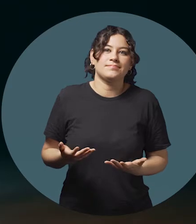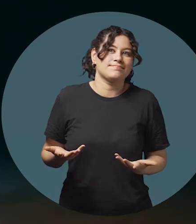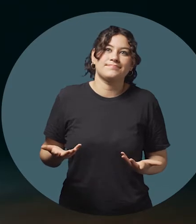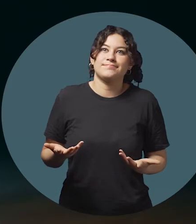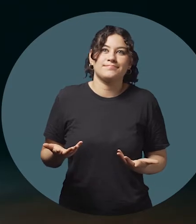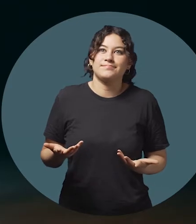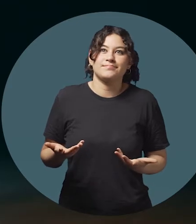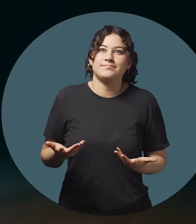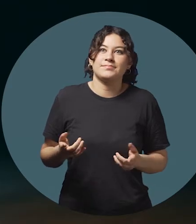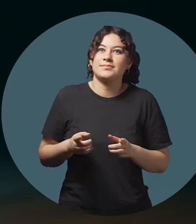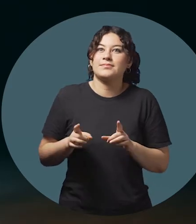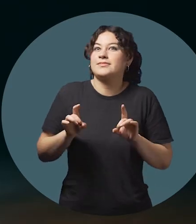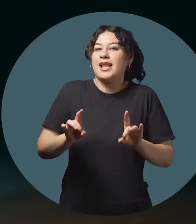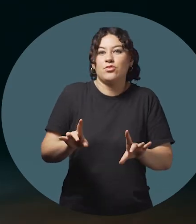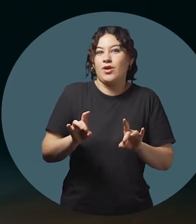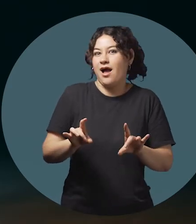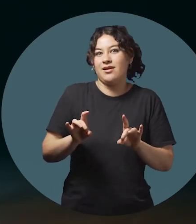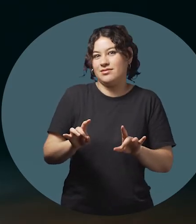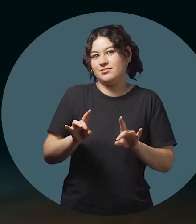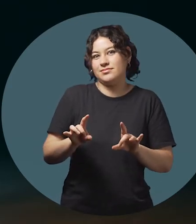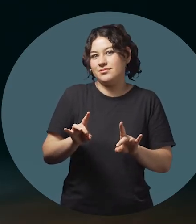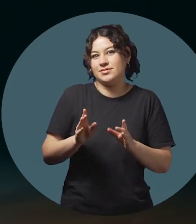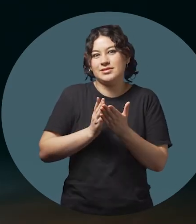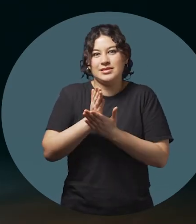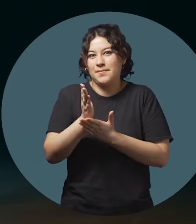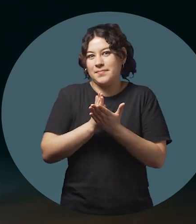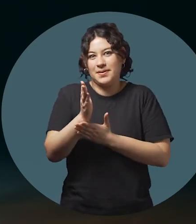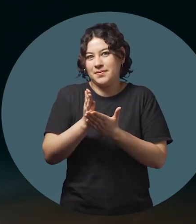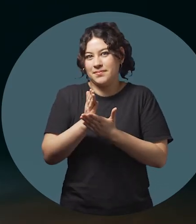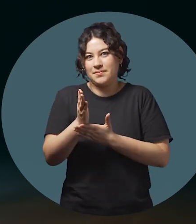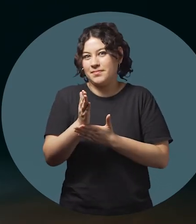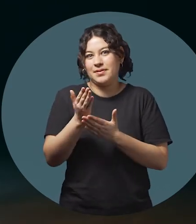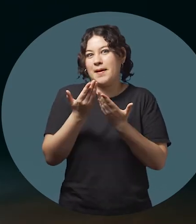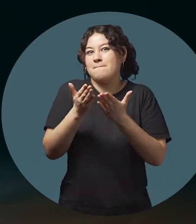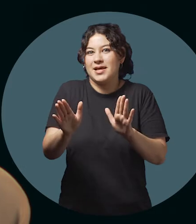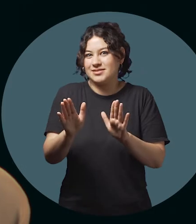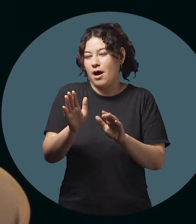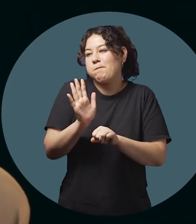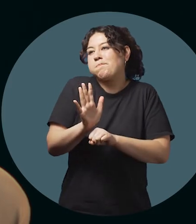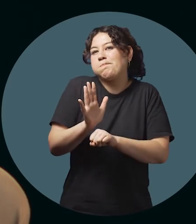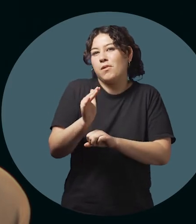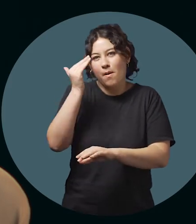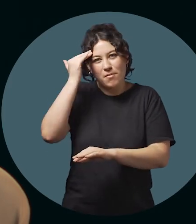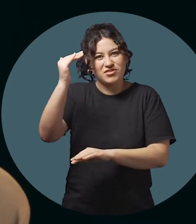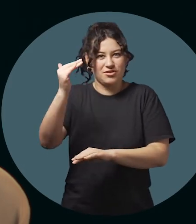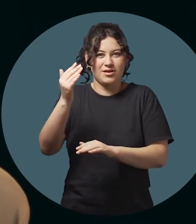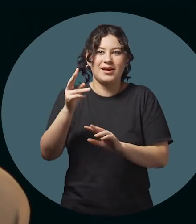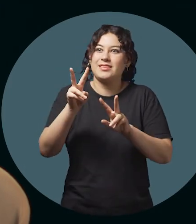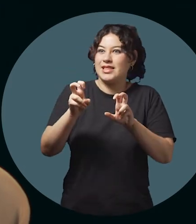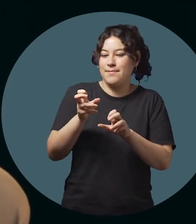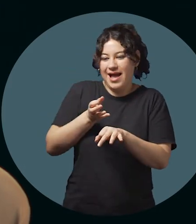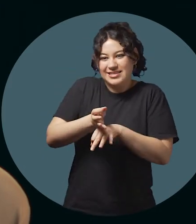uno espontáneamente va ingresando en la docencia. La idea de enseñar